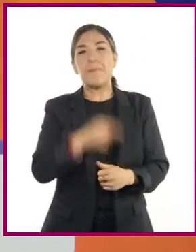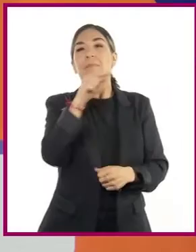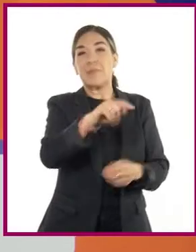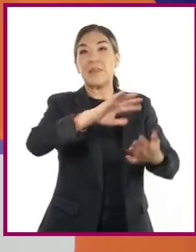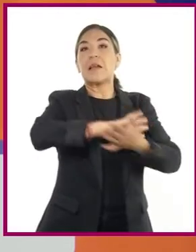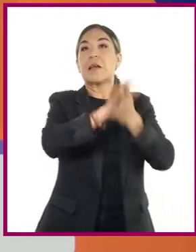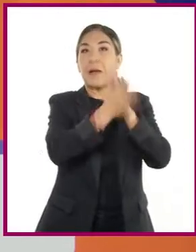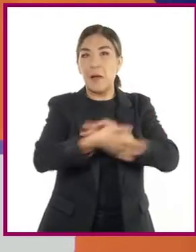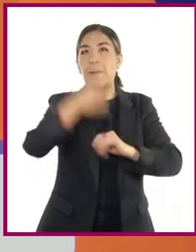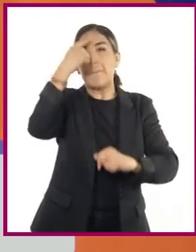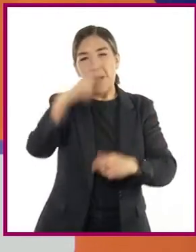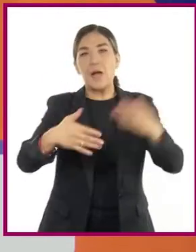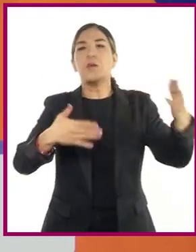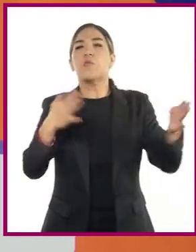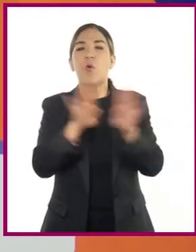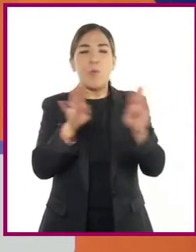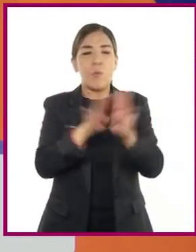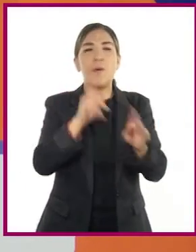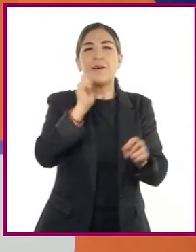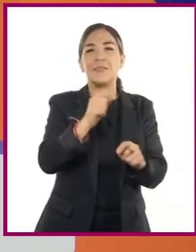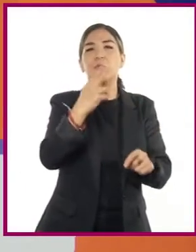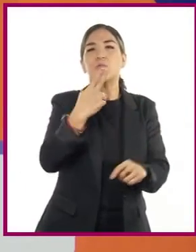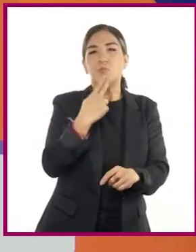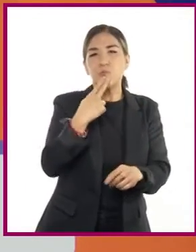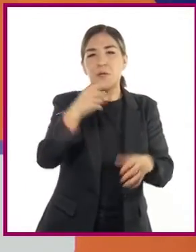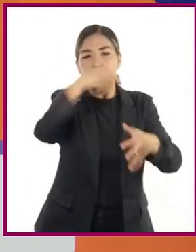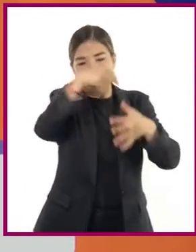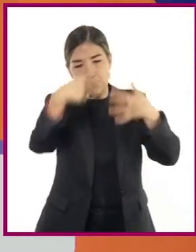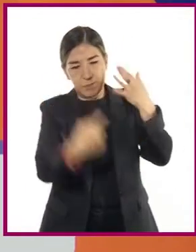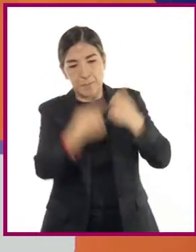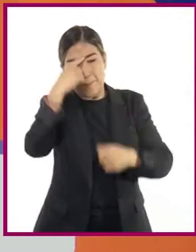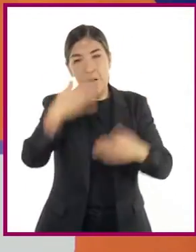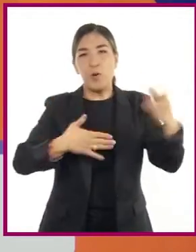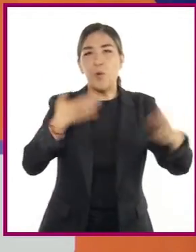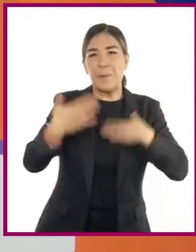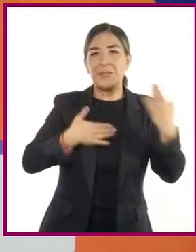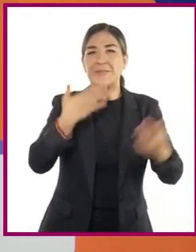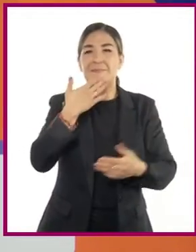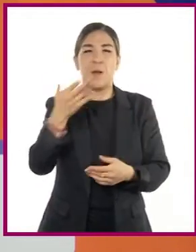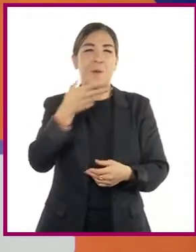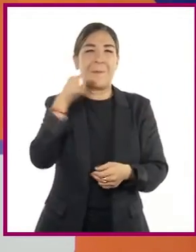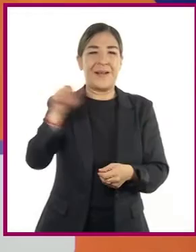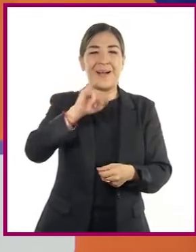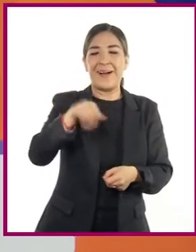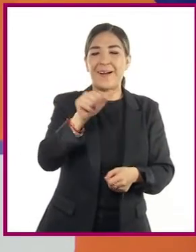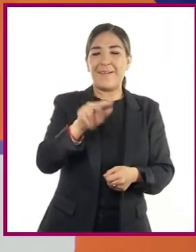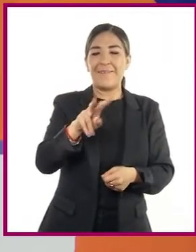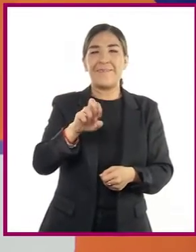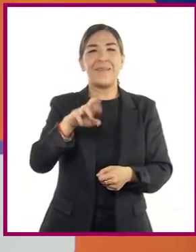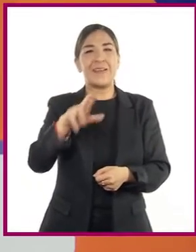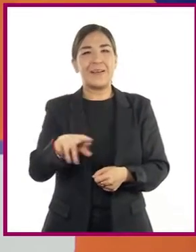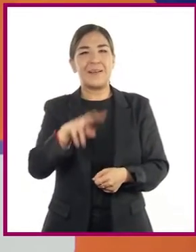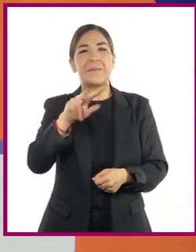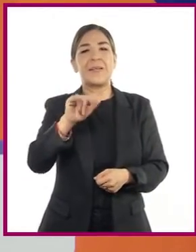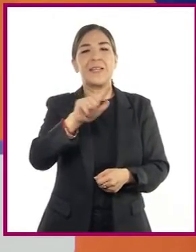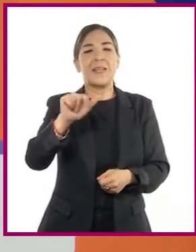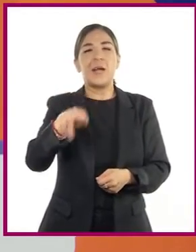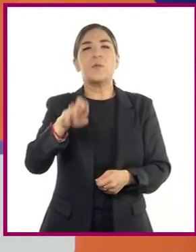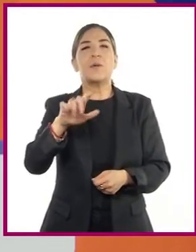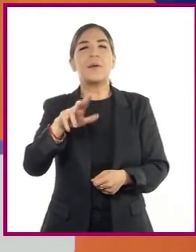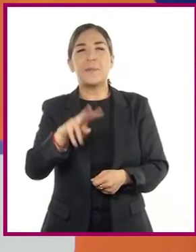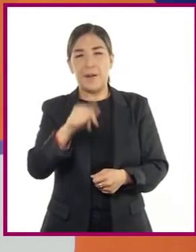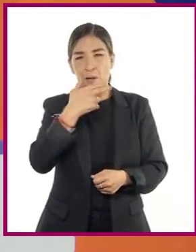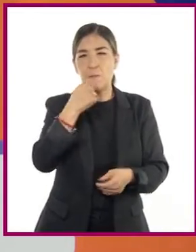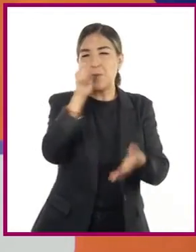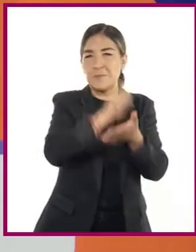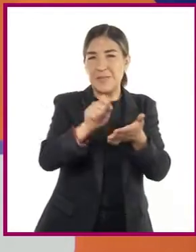de convivencia que manifiesta que el conflicto es, como lo escribe Javier Villanueva en un manual sobre el tema, una posibilidad